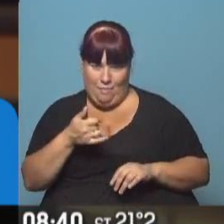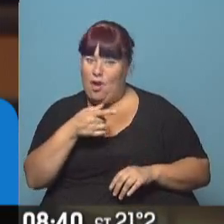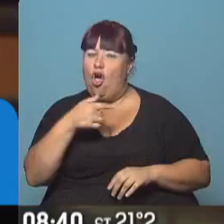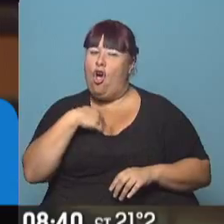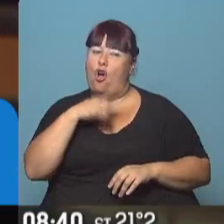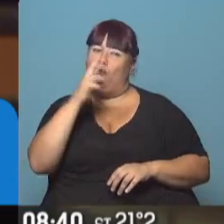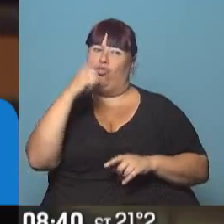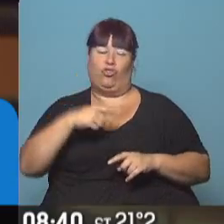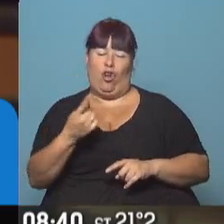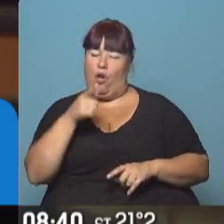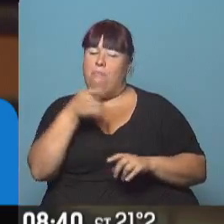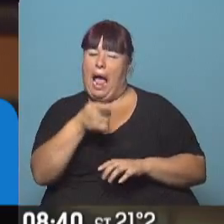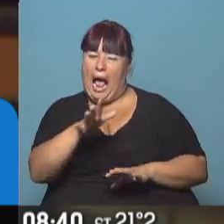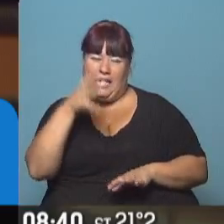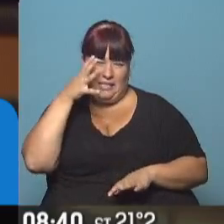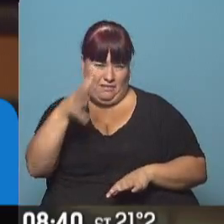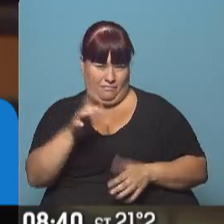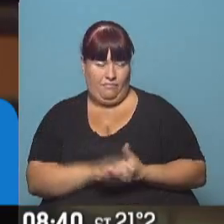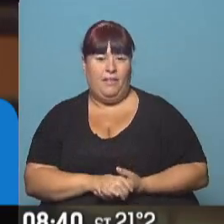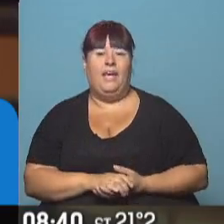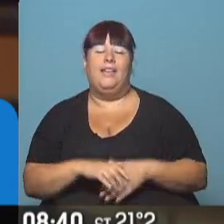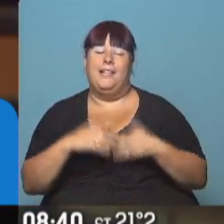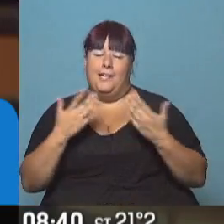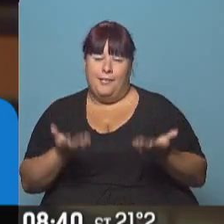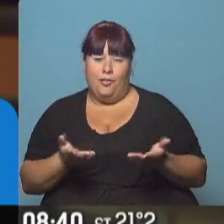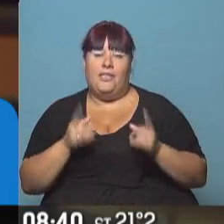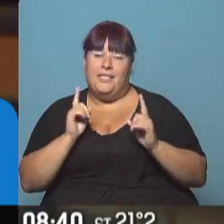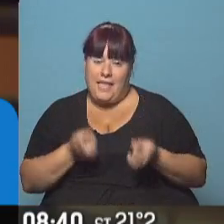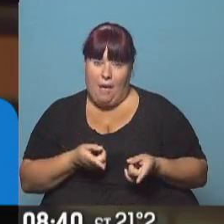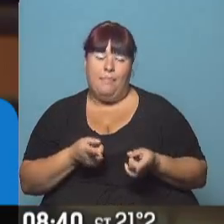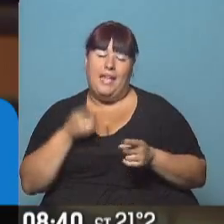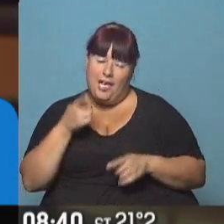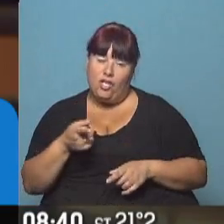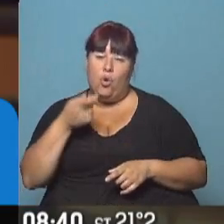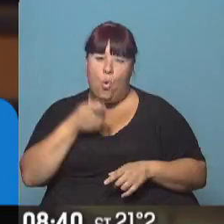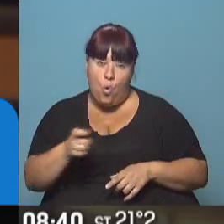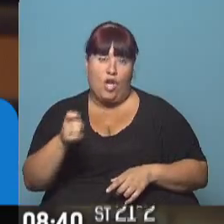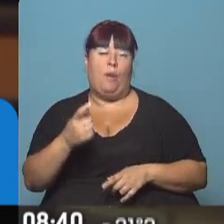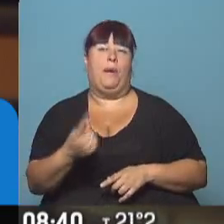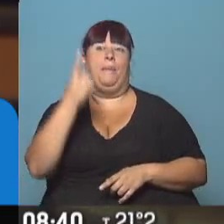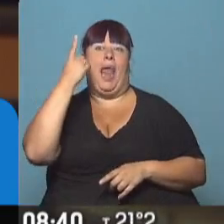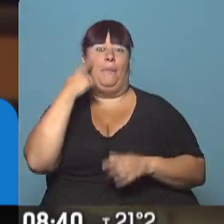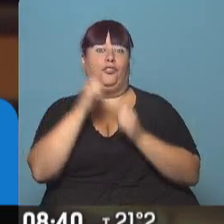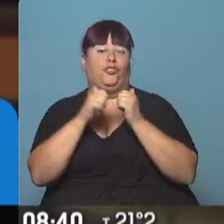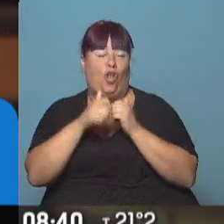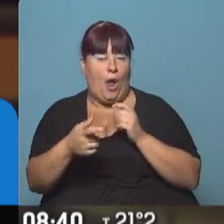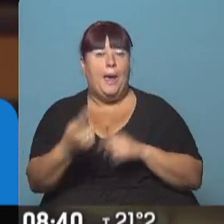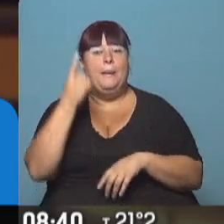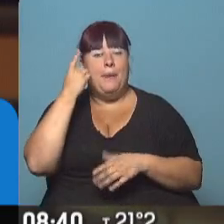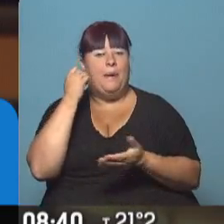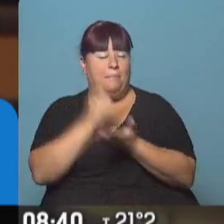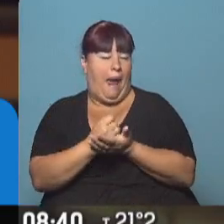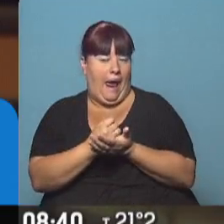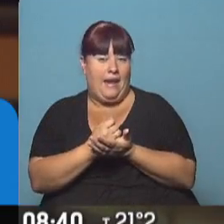son asesinadas de estas formas brutales. Entonces, también en ese sentido, este juicio es histórico porque por primera